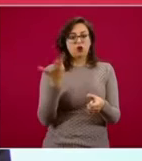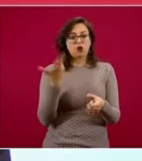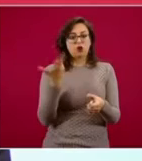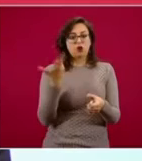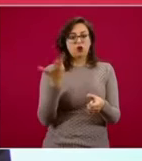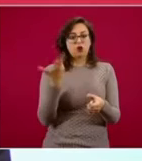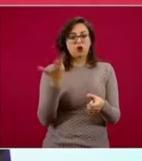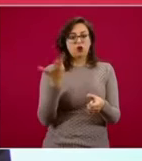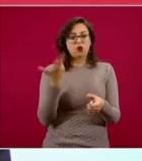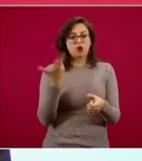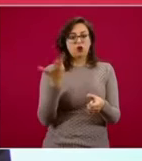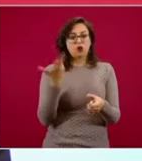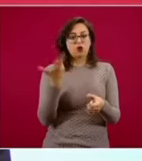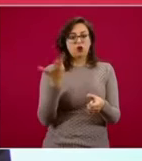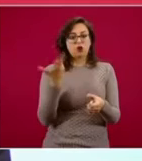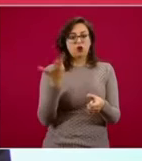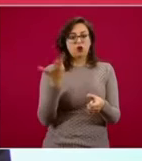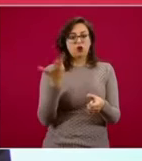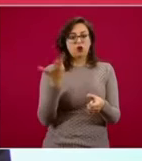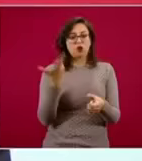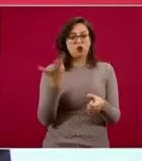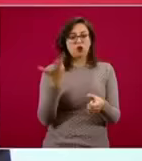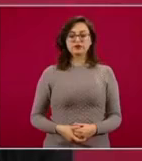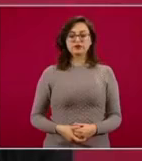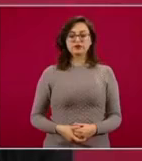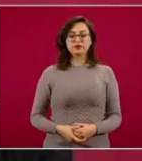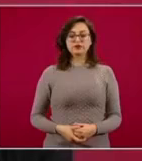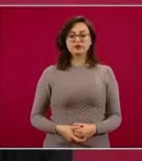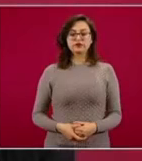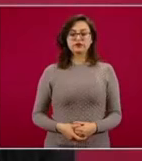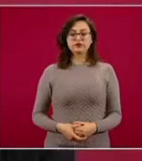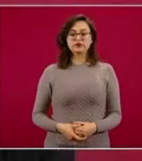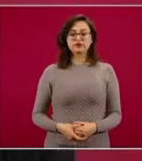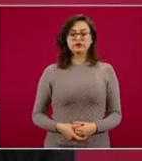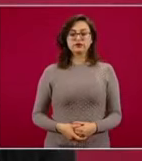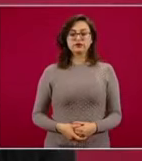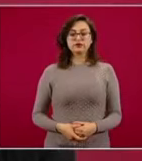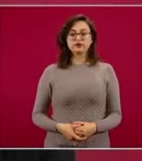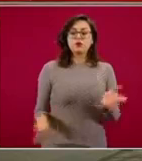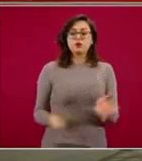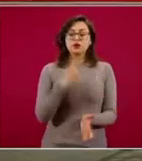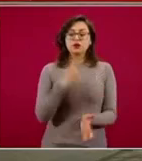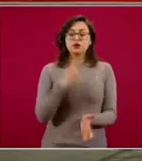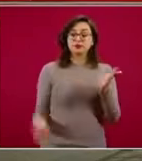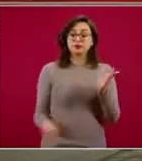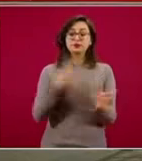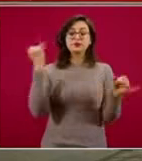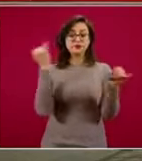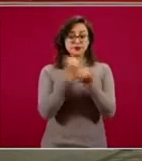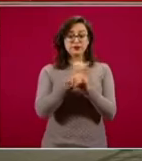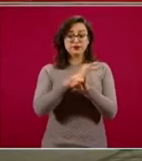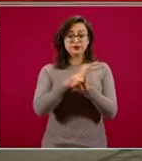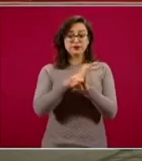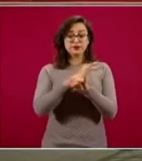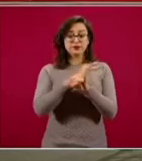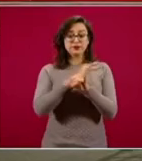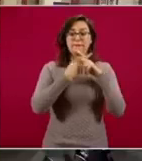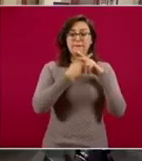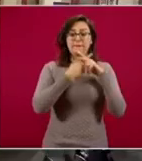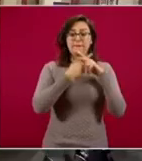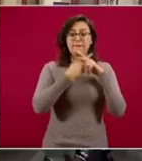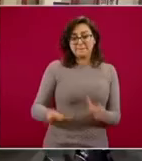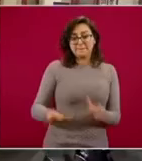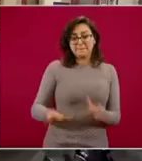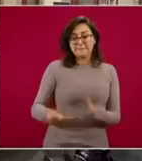Y destacamos lo que hemos venido mencionando por meses, prácticamente desde que inició la fase 3 o